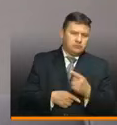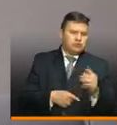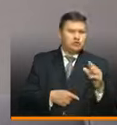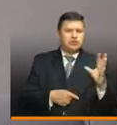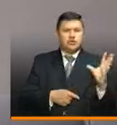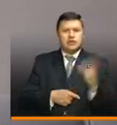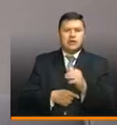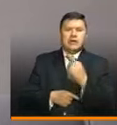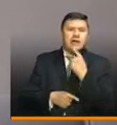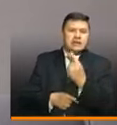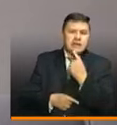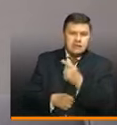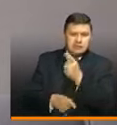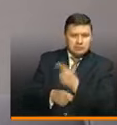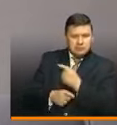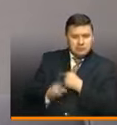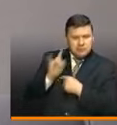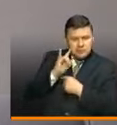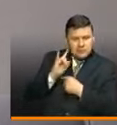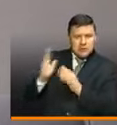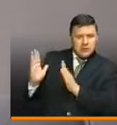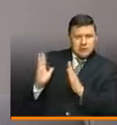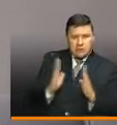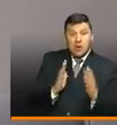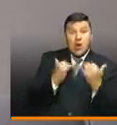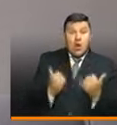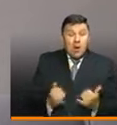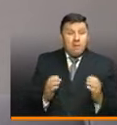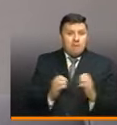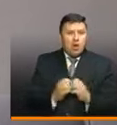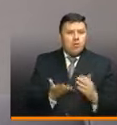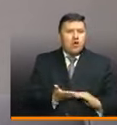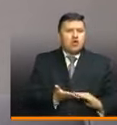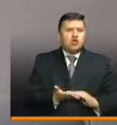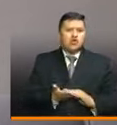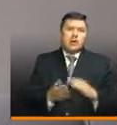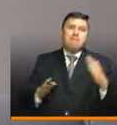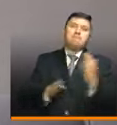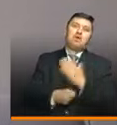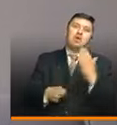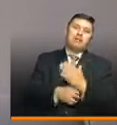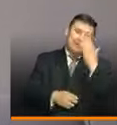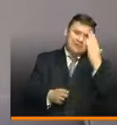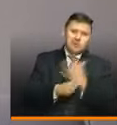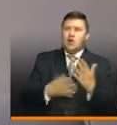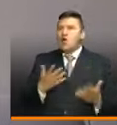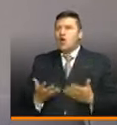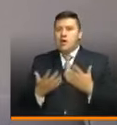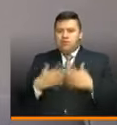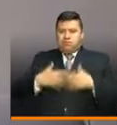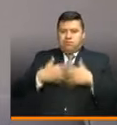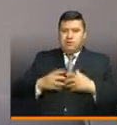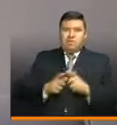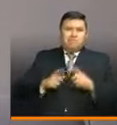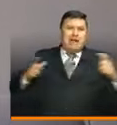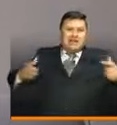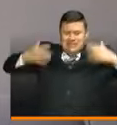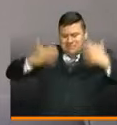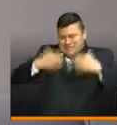lo que están diciendo, una es hoy por hoy cómo resolvemos el problema de poder producir esto a gran